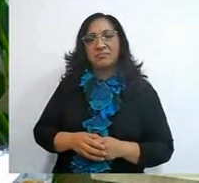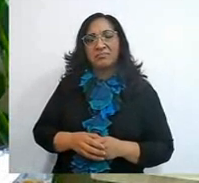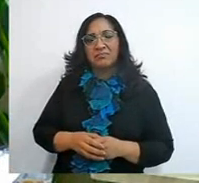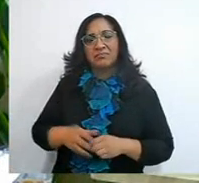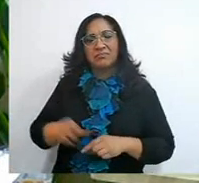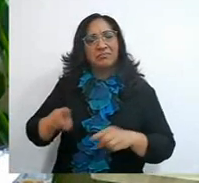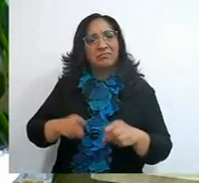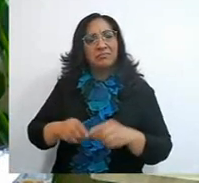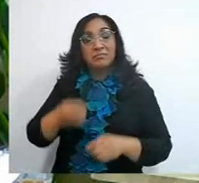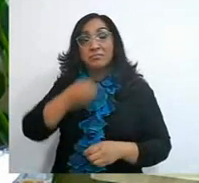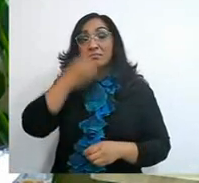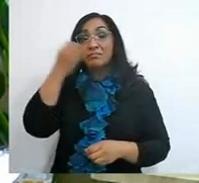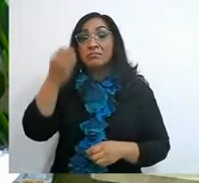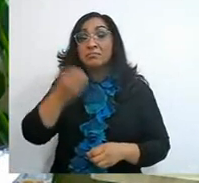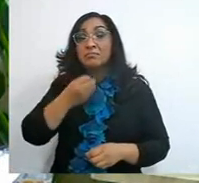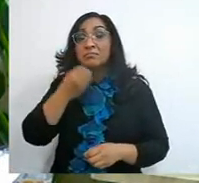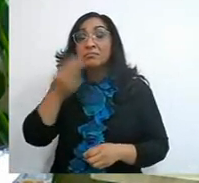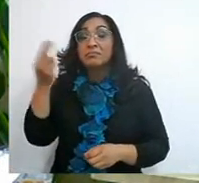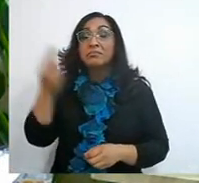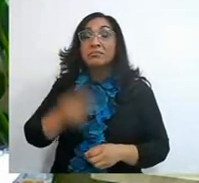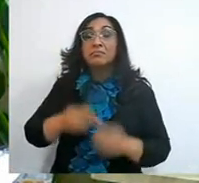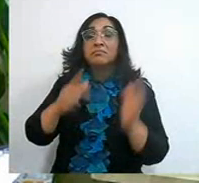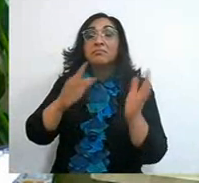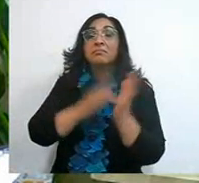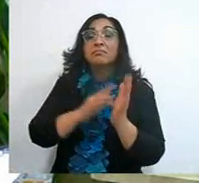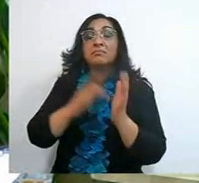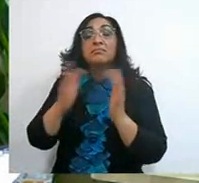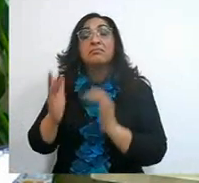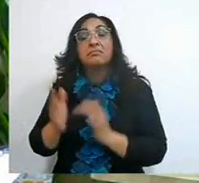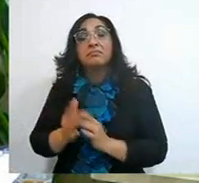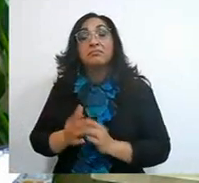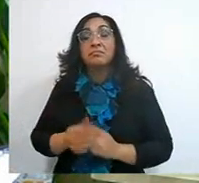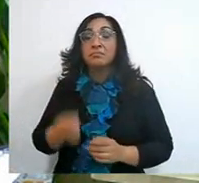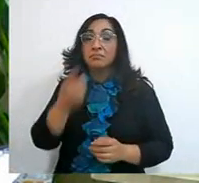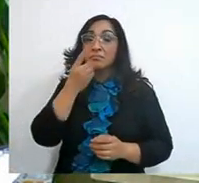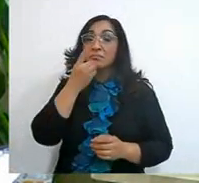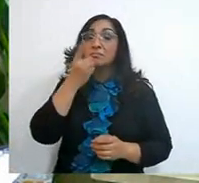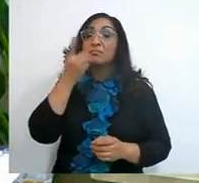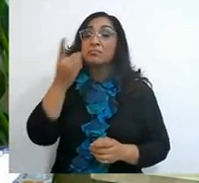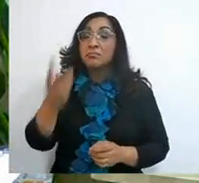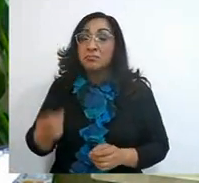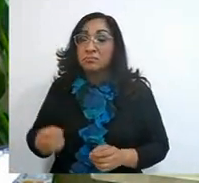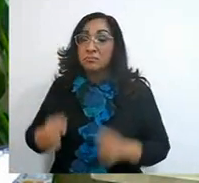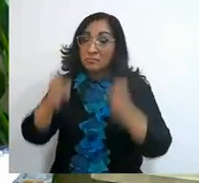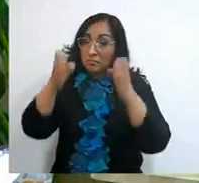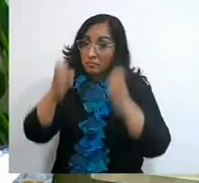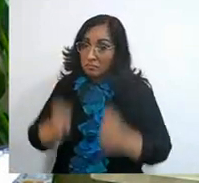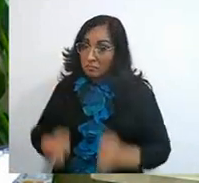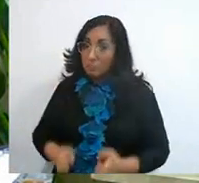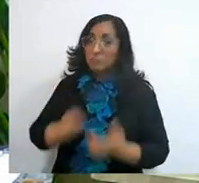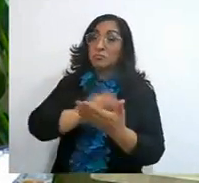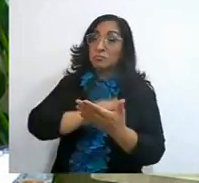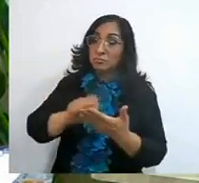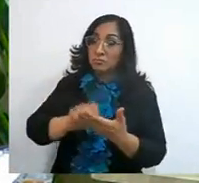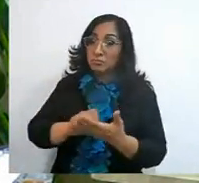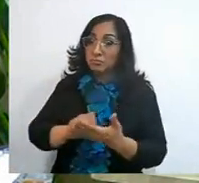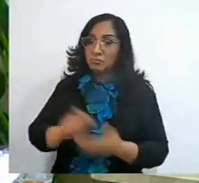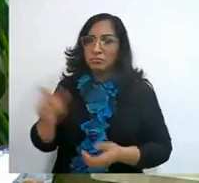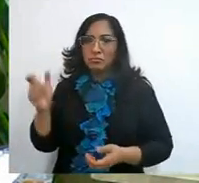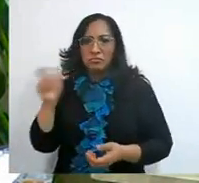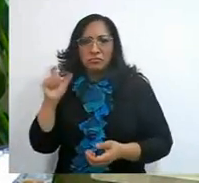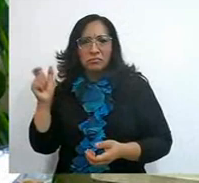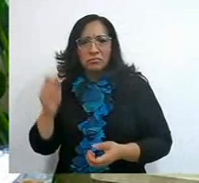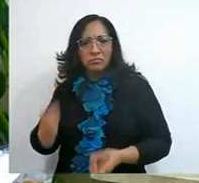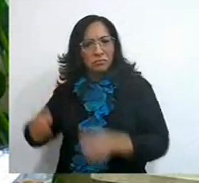Hermanos, se ora en el nombre de Jesús y se dice, escrito está, cuando echamos fuera